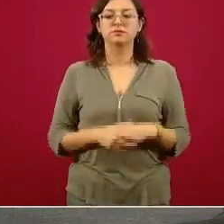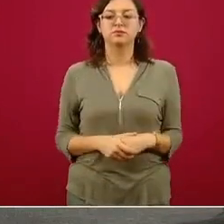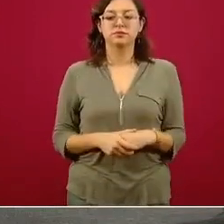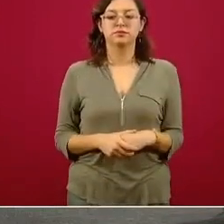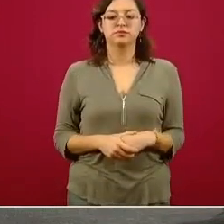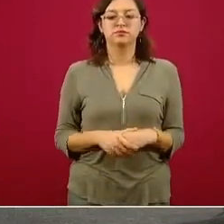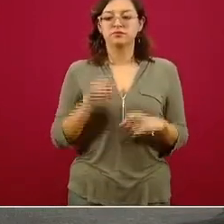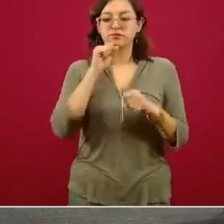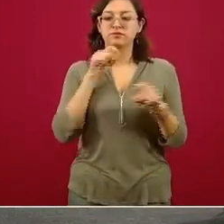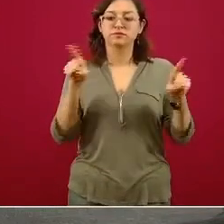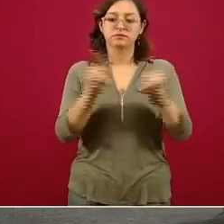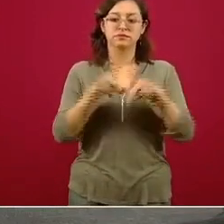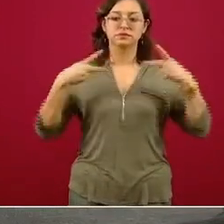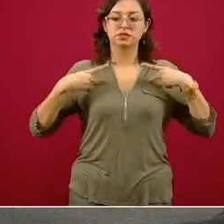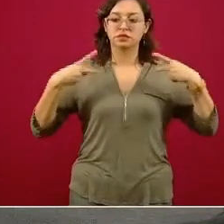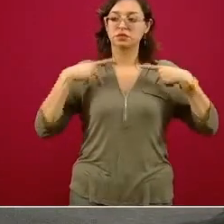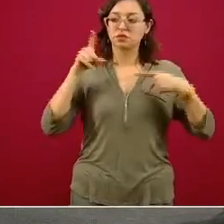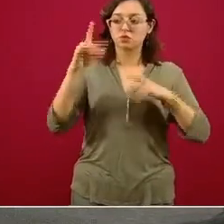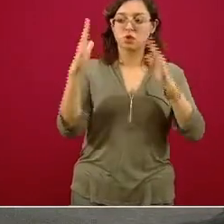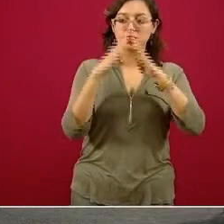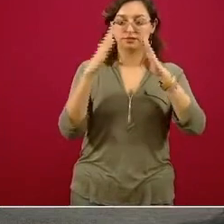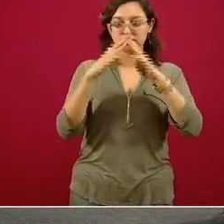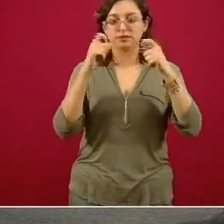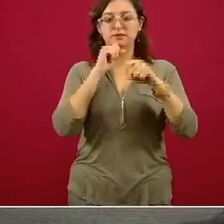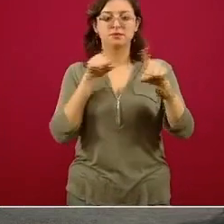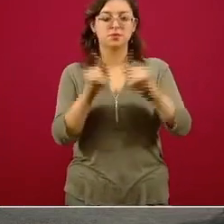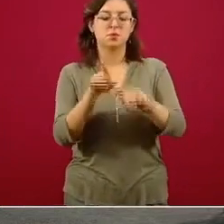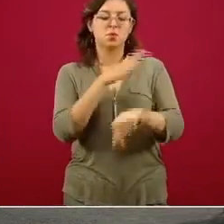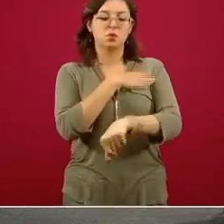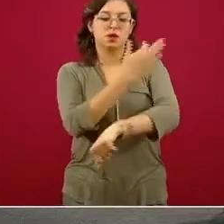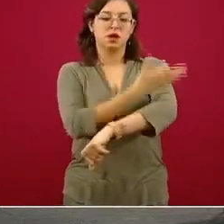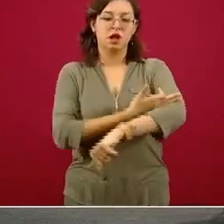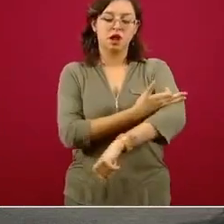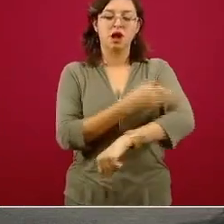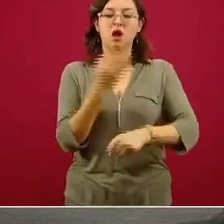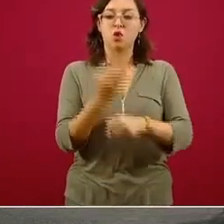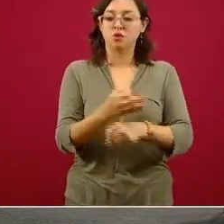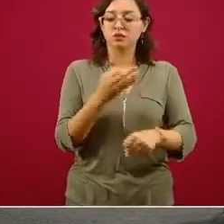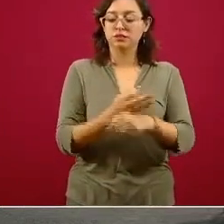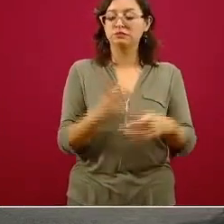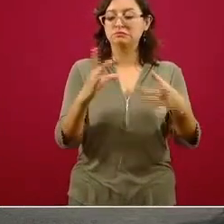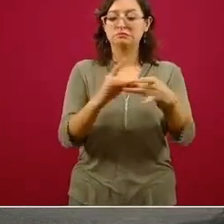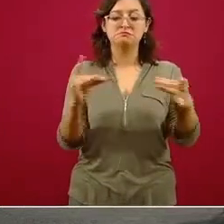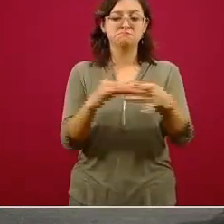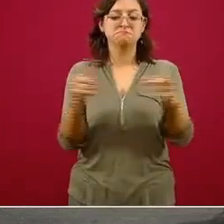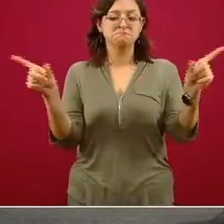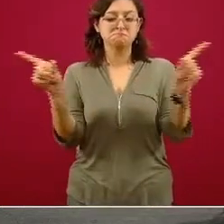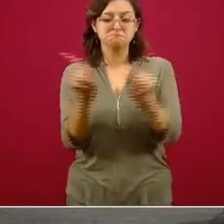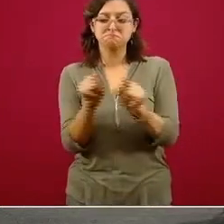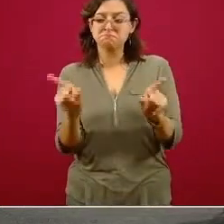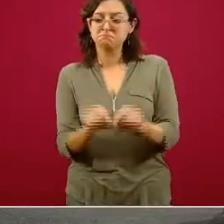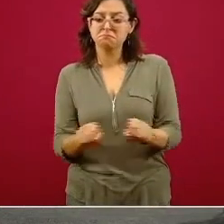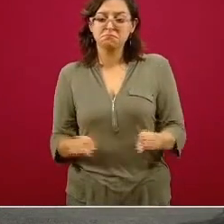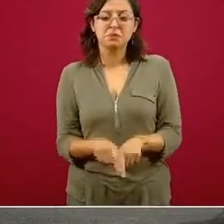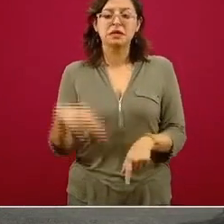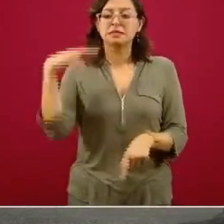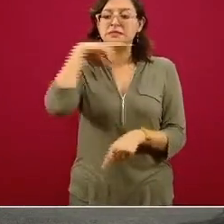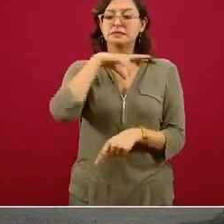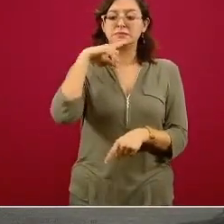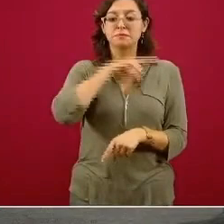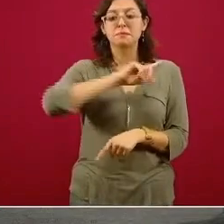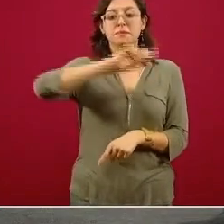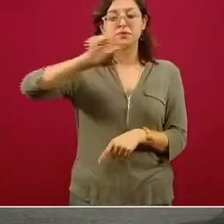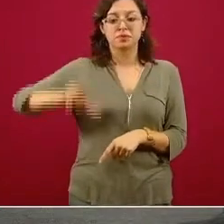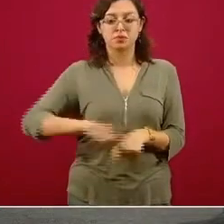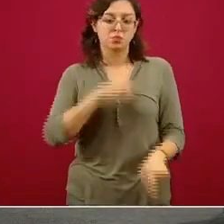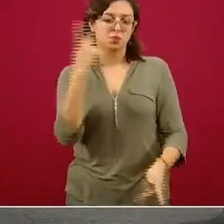personas en casa. Muchas gracias. Vamos a ser lo más breves y rápidos que se pueda para poder pasar